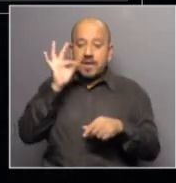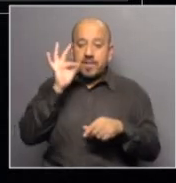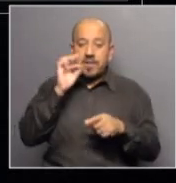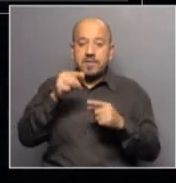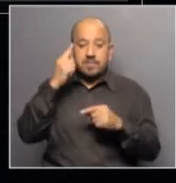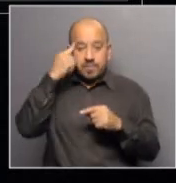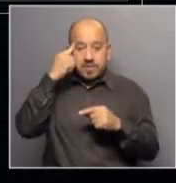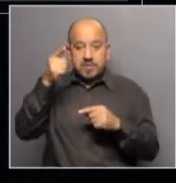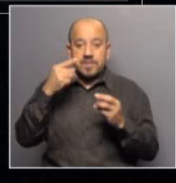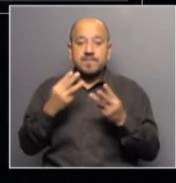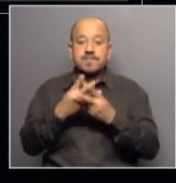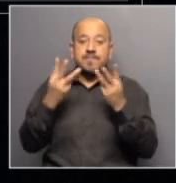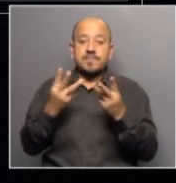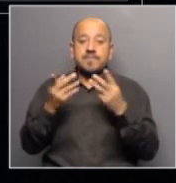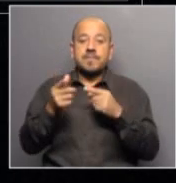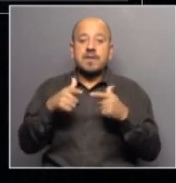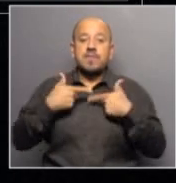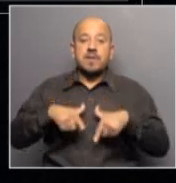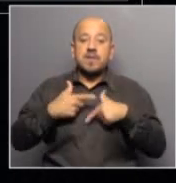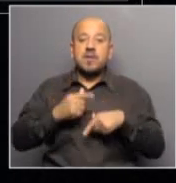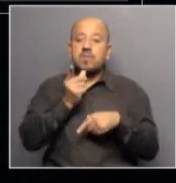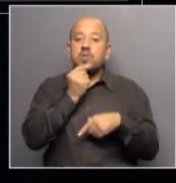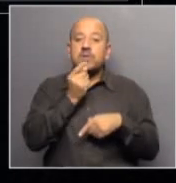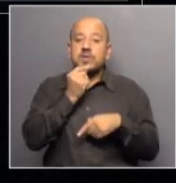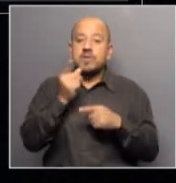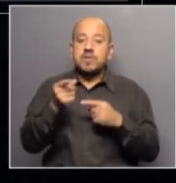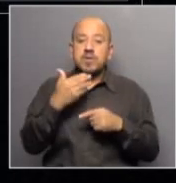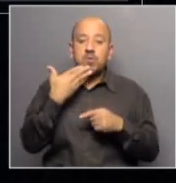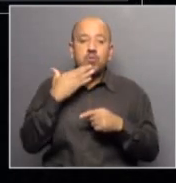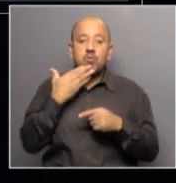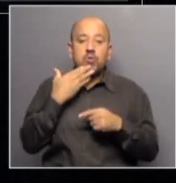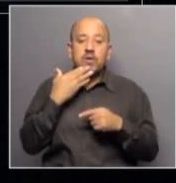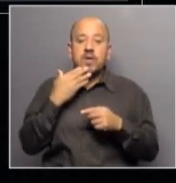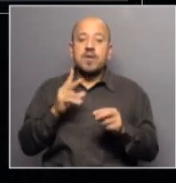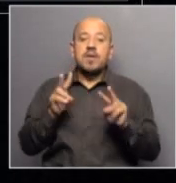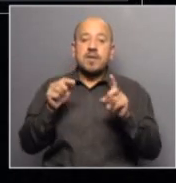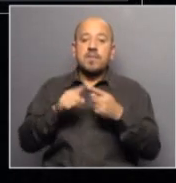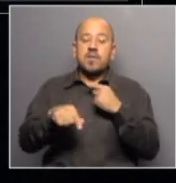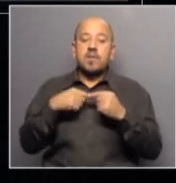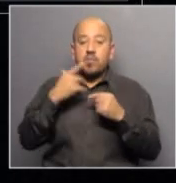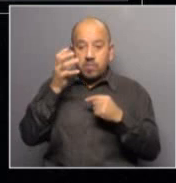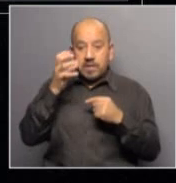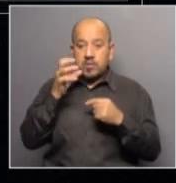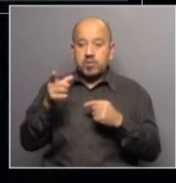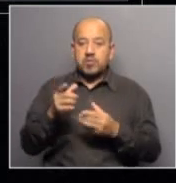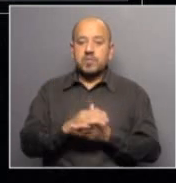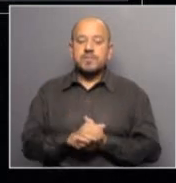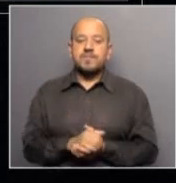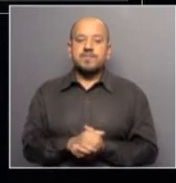pensar en general que el Ministerio del Interior esté poniendo en cuestionamiento este principio de inocencia es muy peligroso.